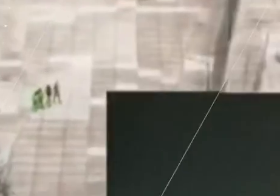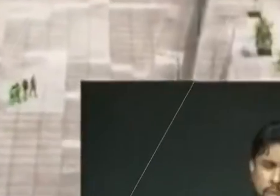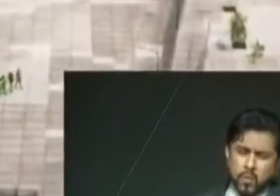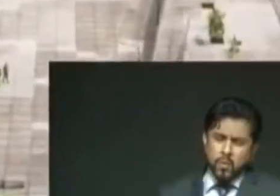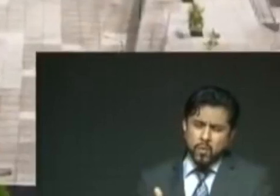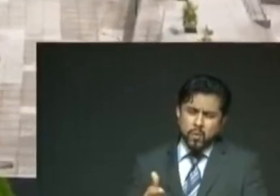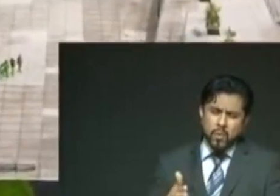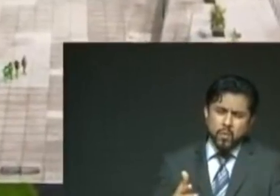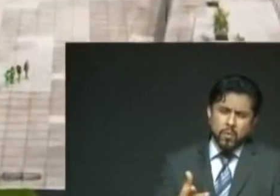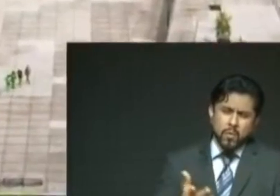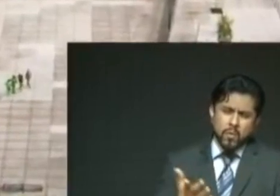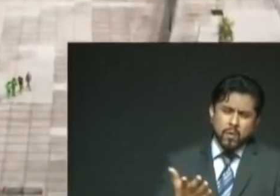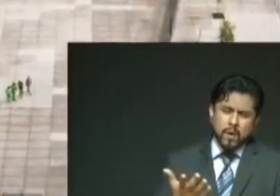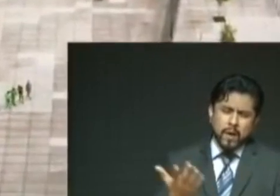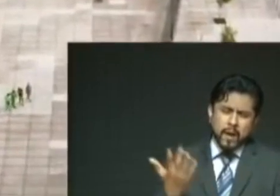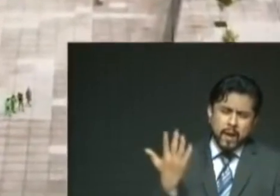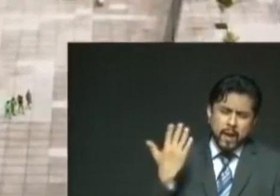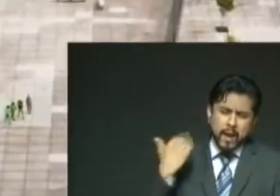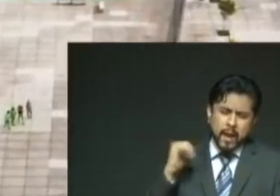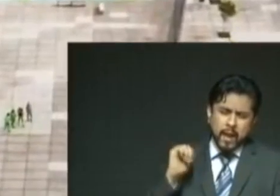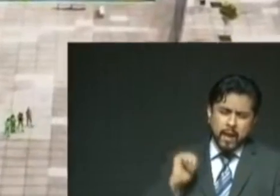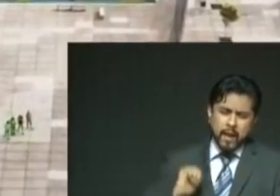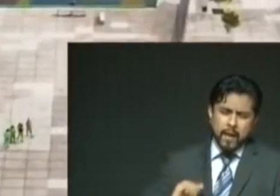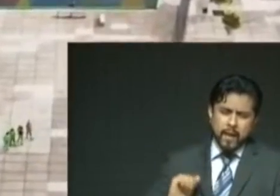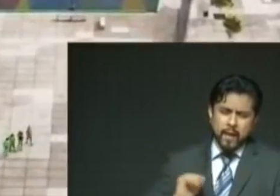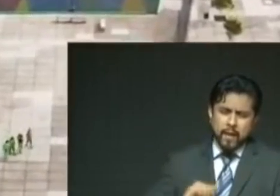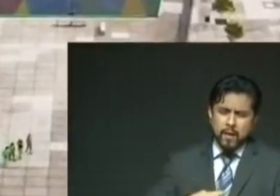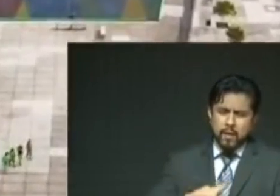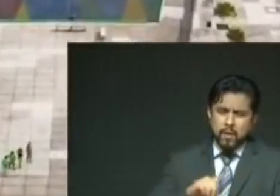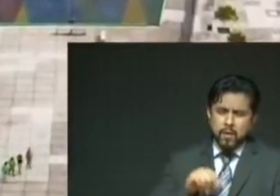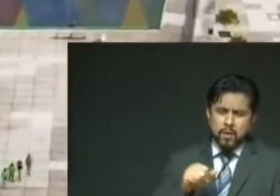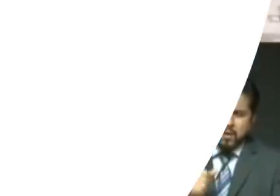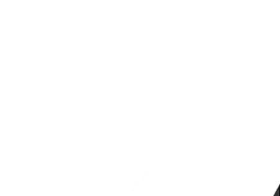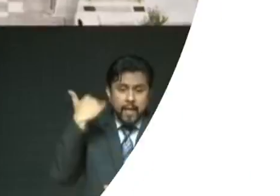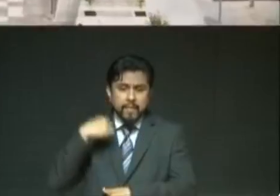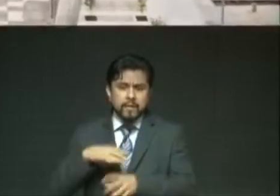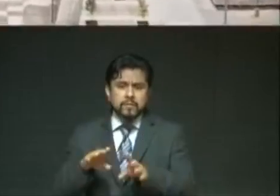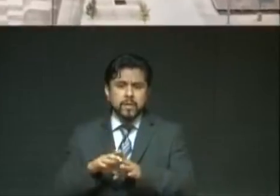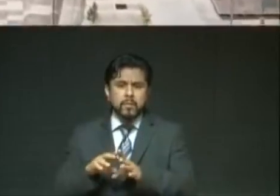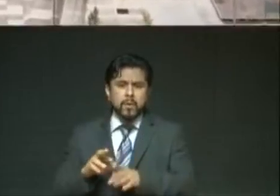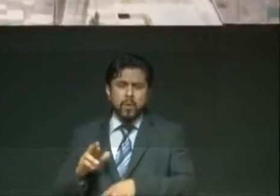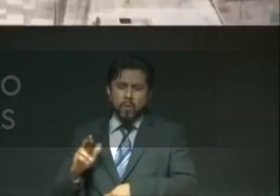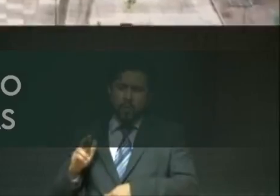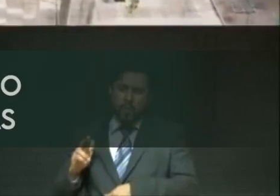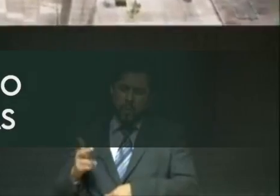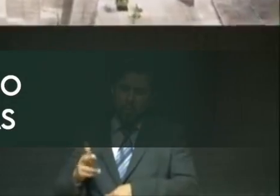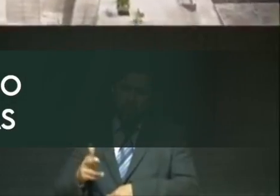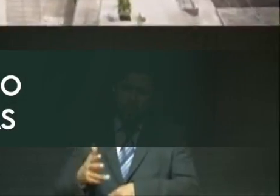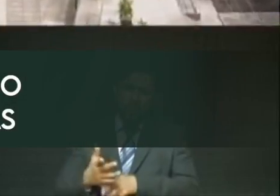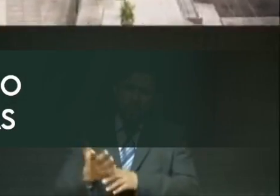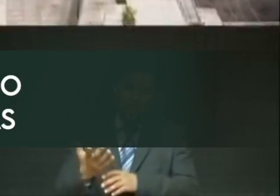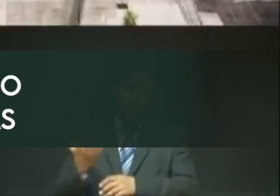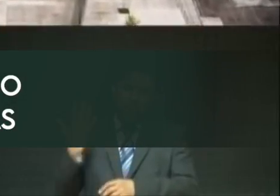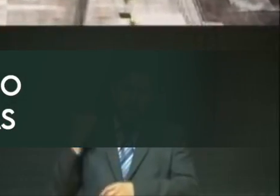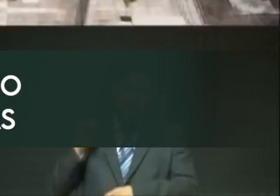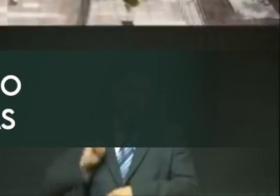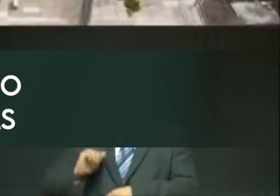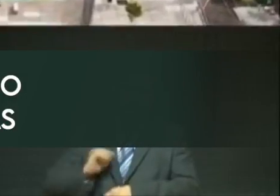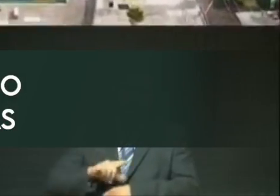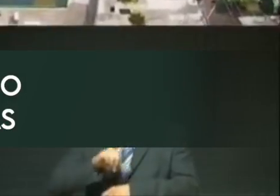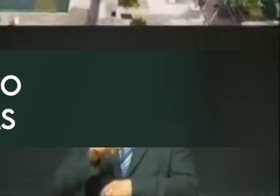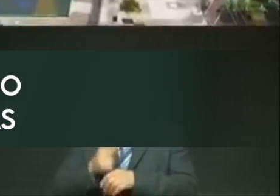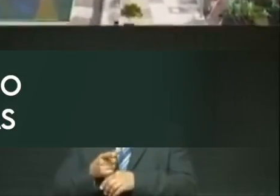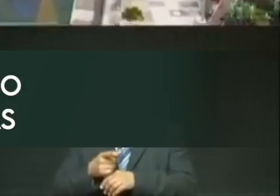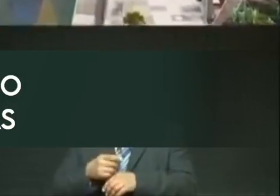El El gobierno de la Ciudad de México dio a conocer que el